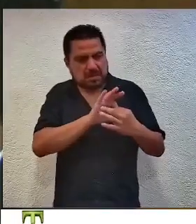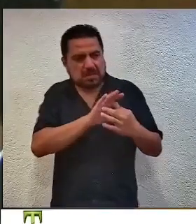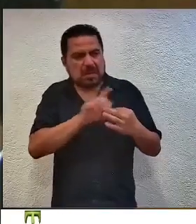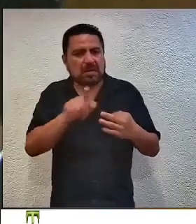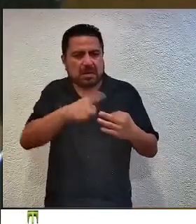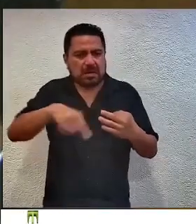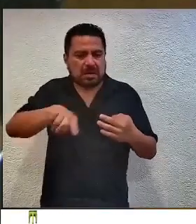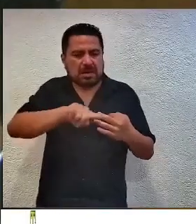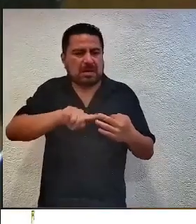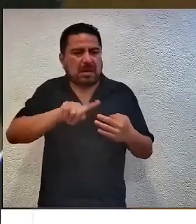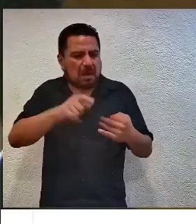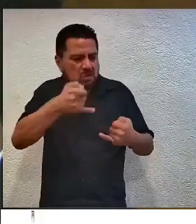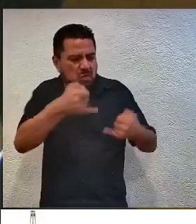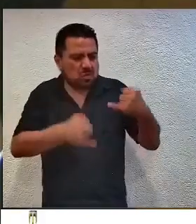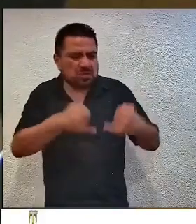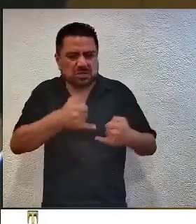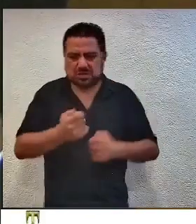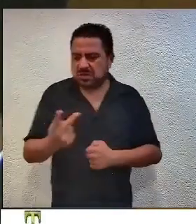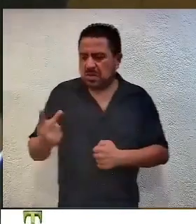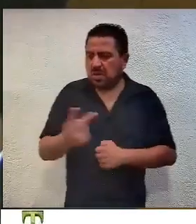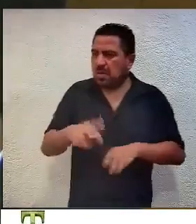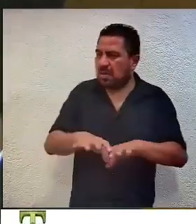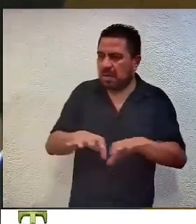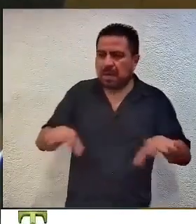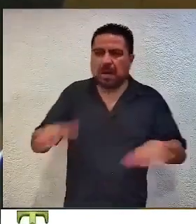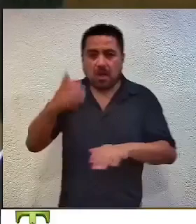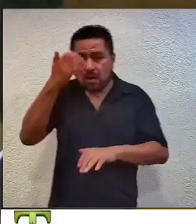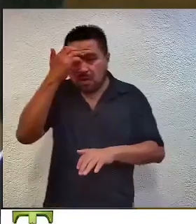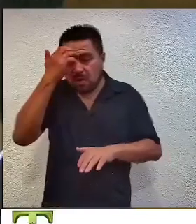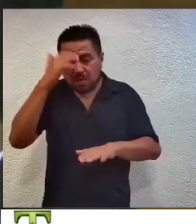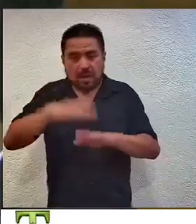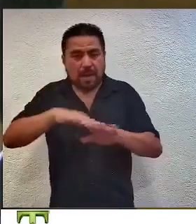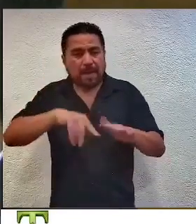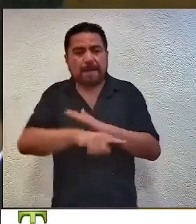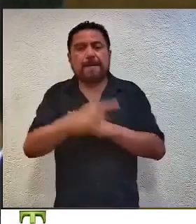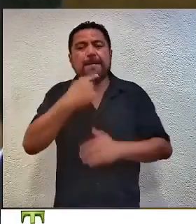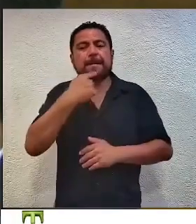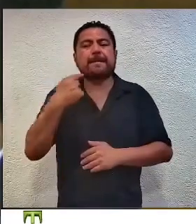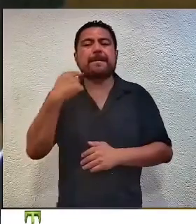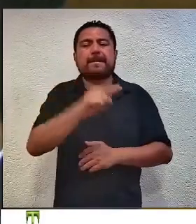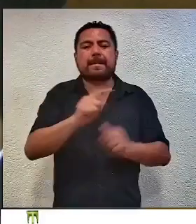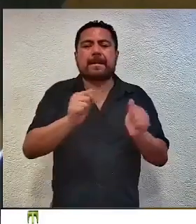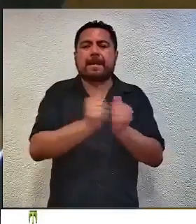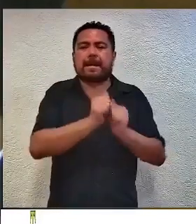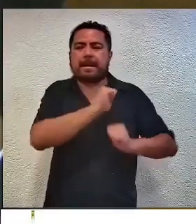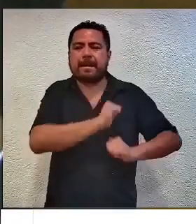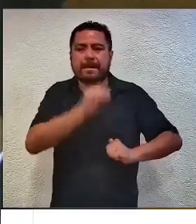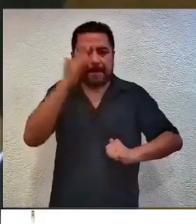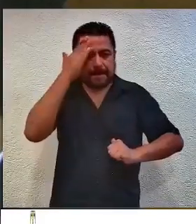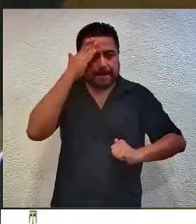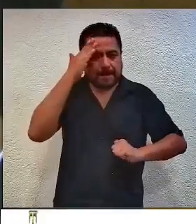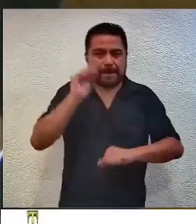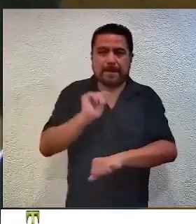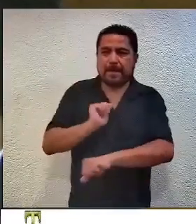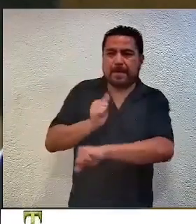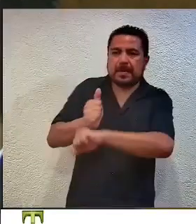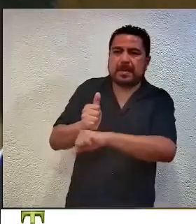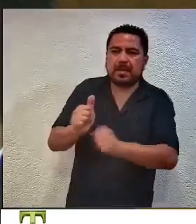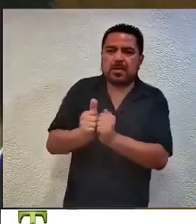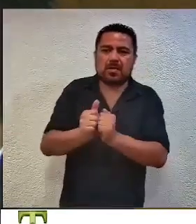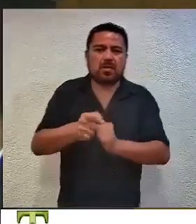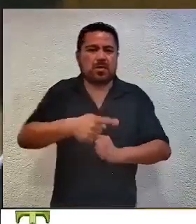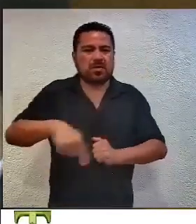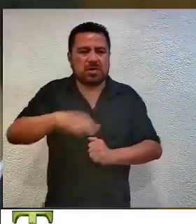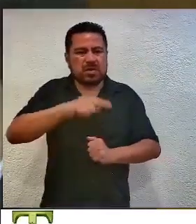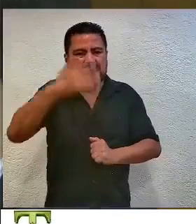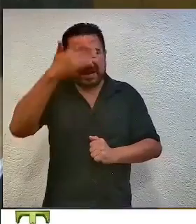arbitraje de entre las partes, conocer de las quejas, denuncias o procedimientos de oficio que se instauren en contra de las y los dirigentes